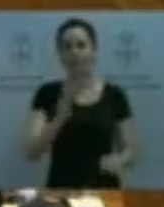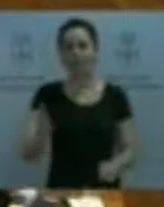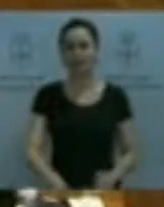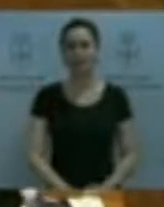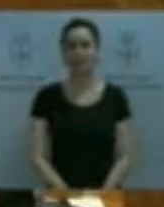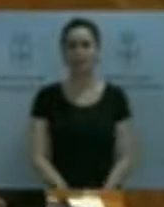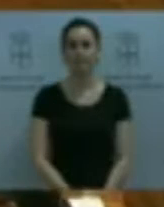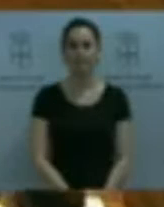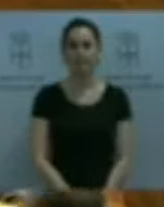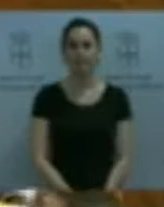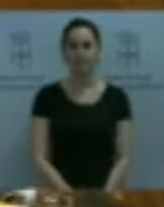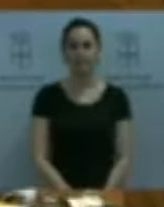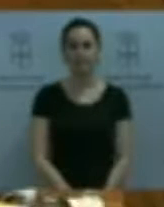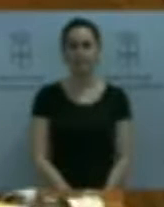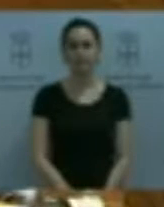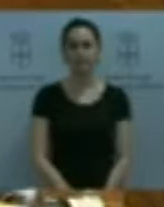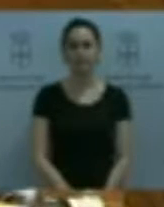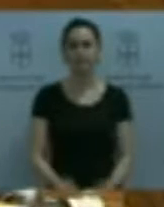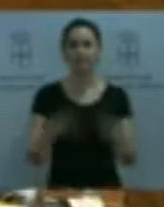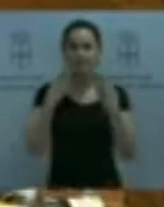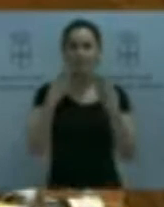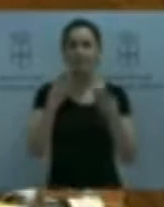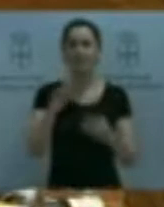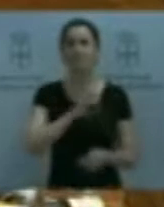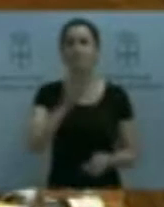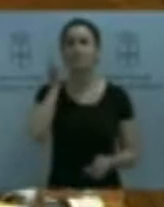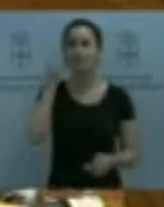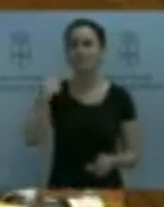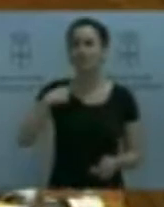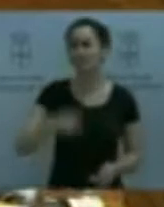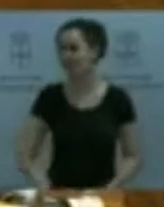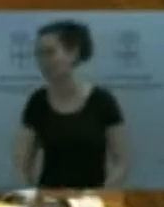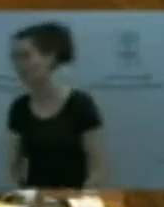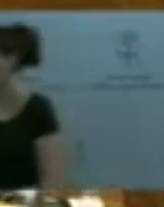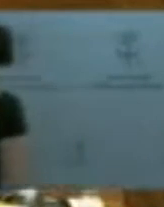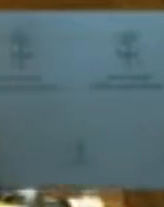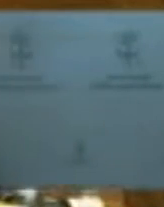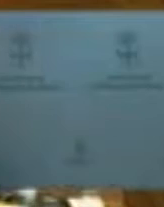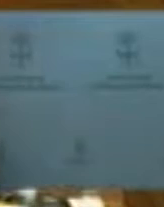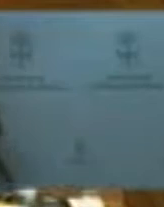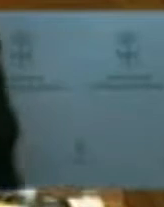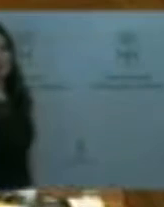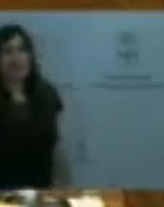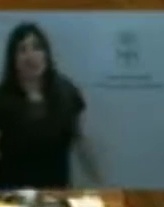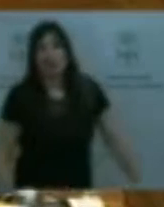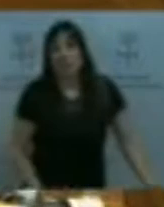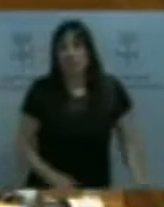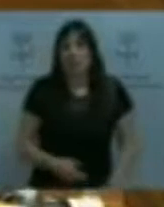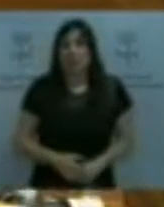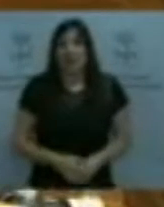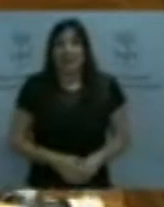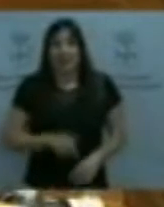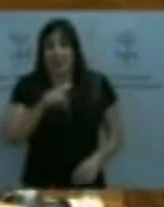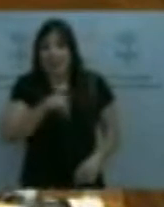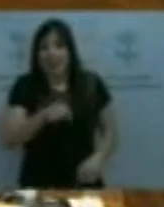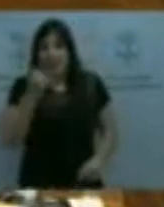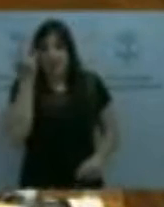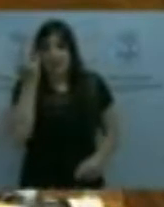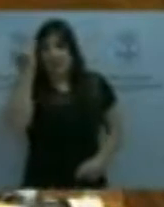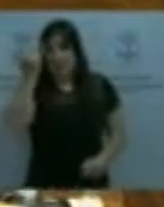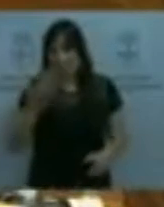Gracias, señora presidenta. Como viene siendo habitual, se nos presenta hoy una iniciativa desde el Grupo Ciudadanos que no